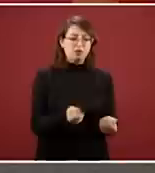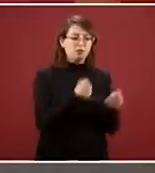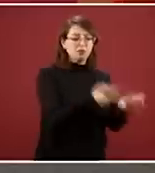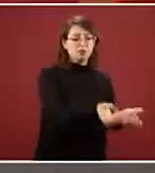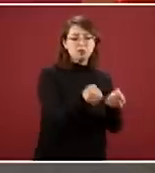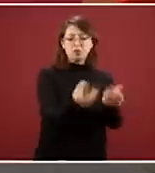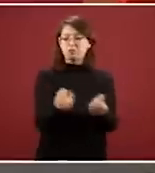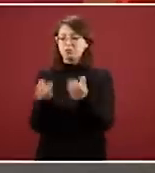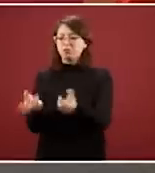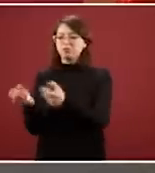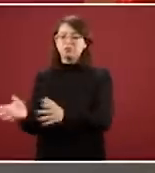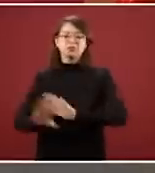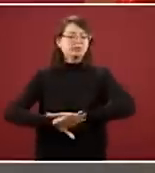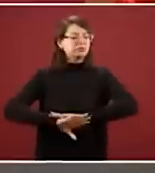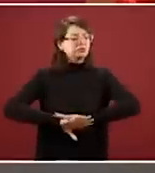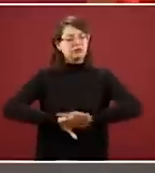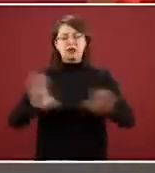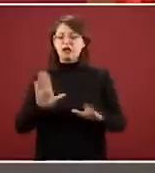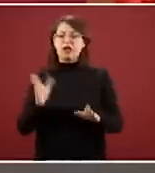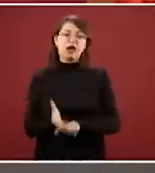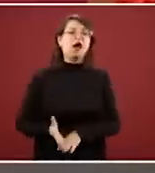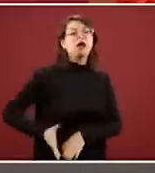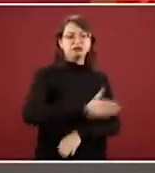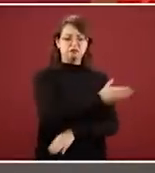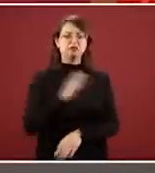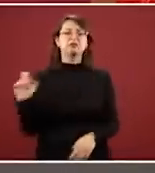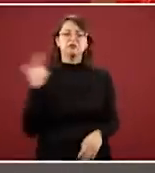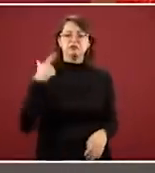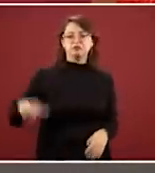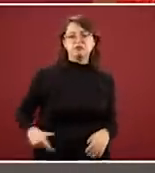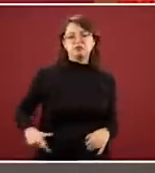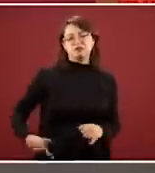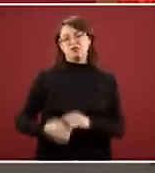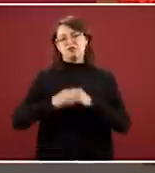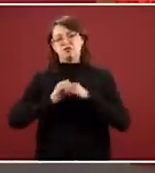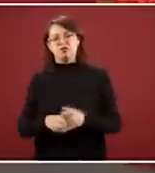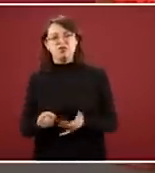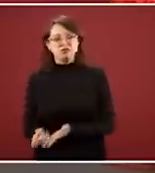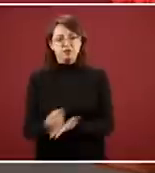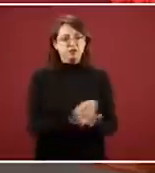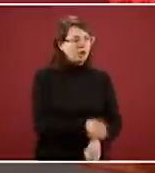tiempo de la entrega del frijol con gorgojo.